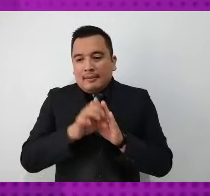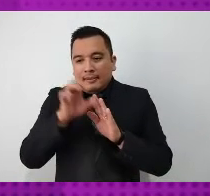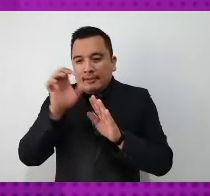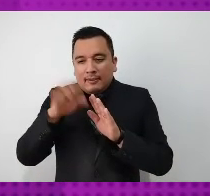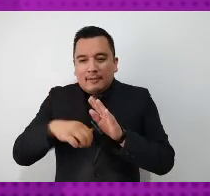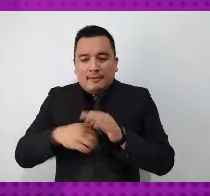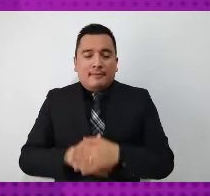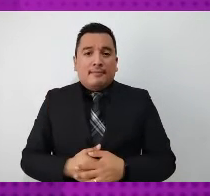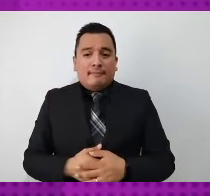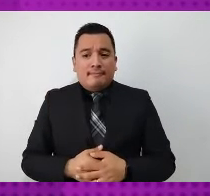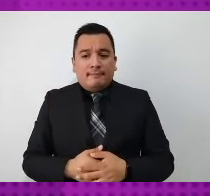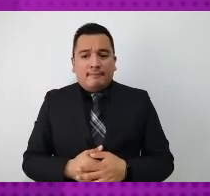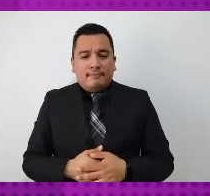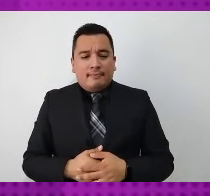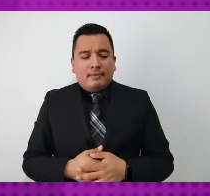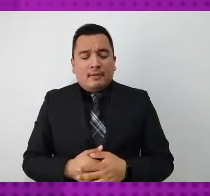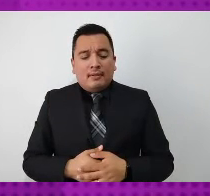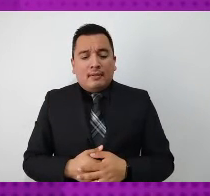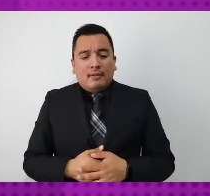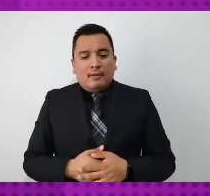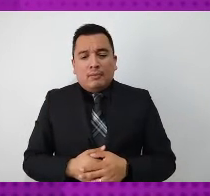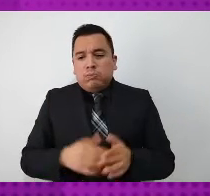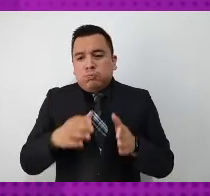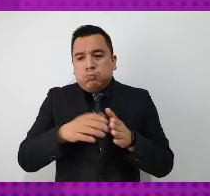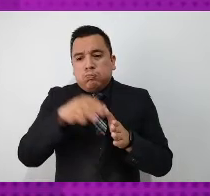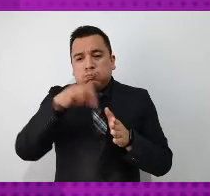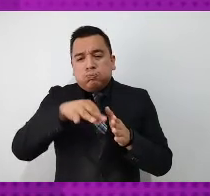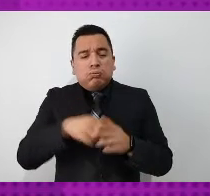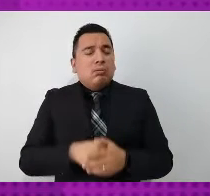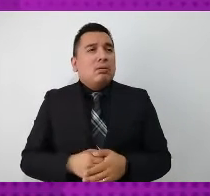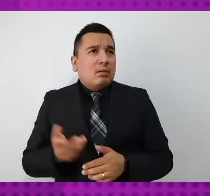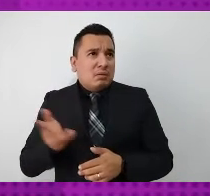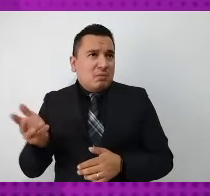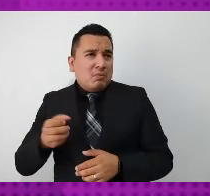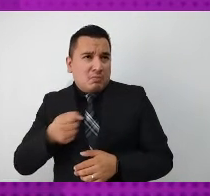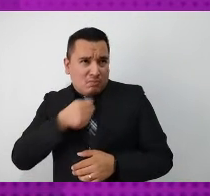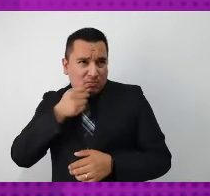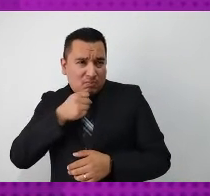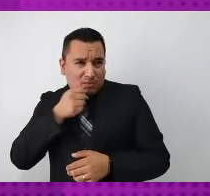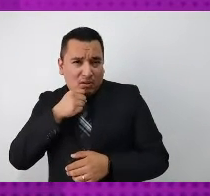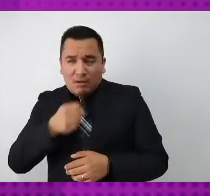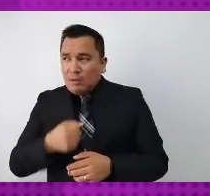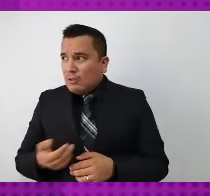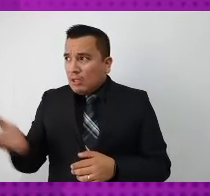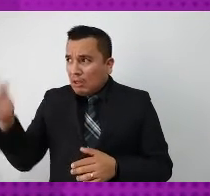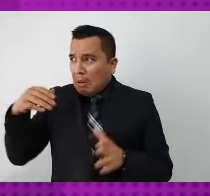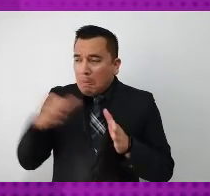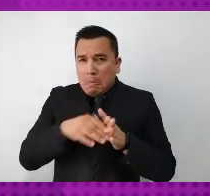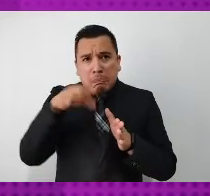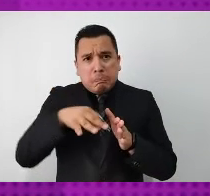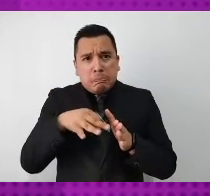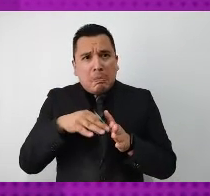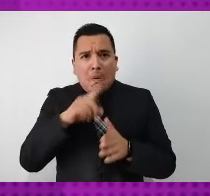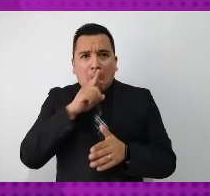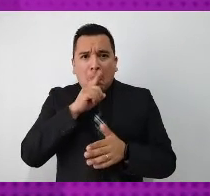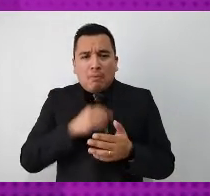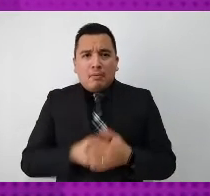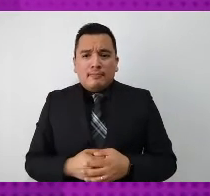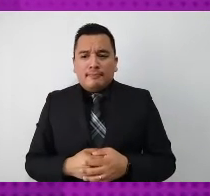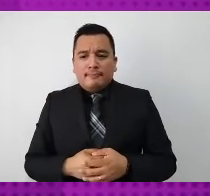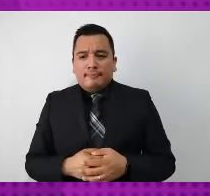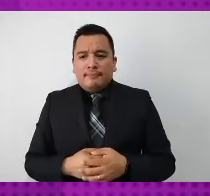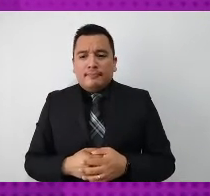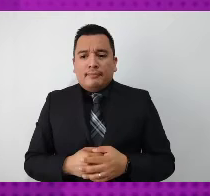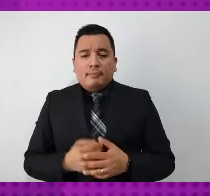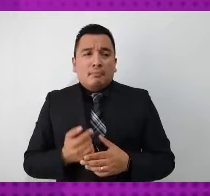en materia electoral pues son los primeros que son excluidos a la hora de instalar por ejemplo porque el sistema de